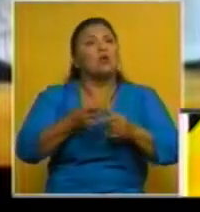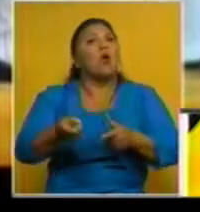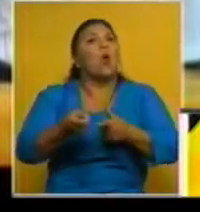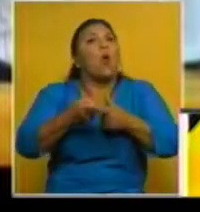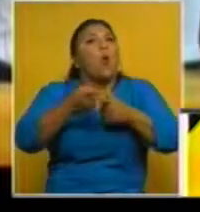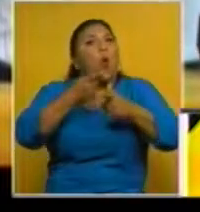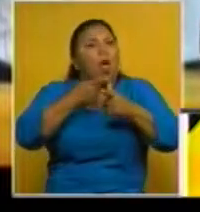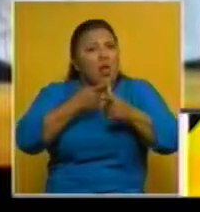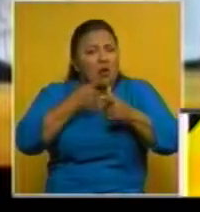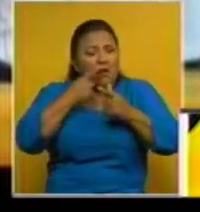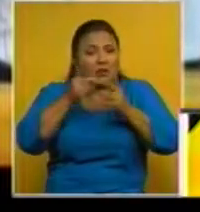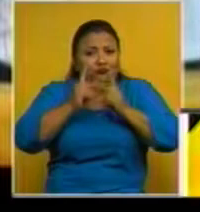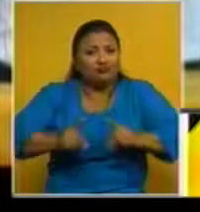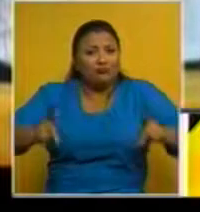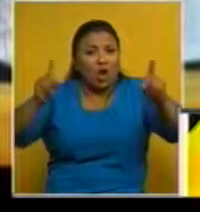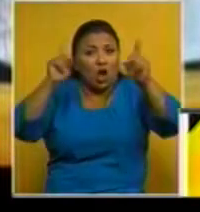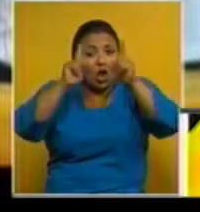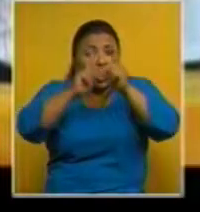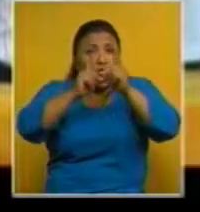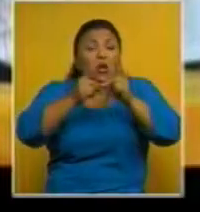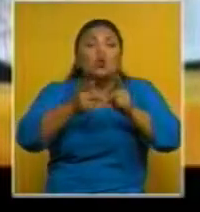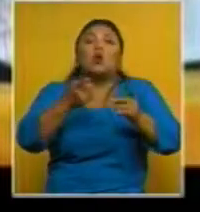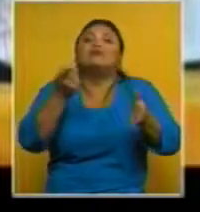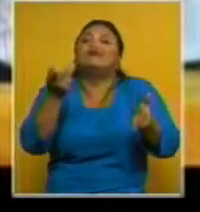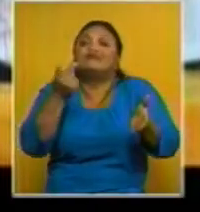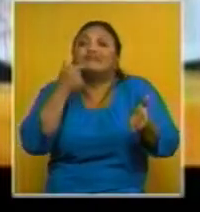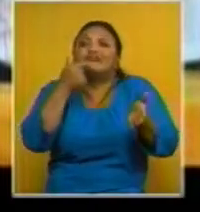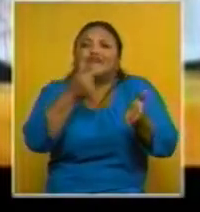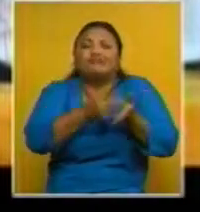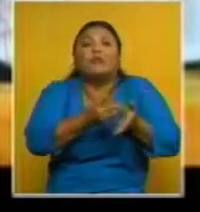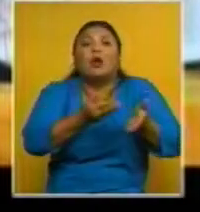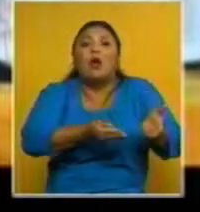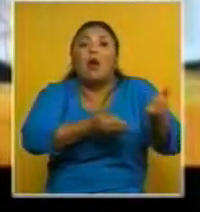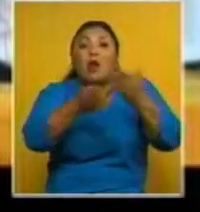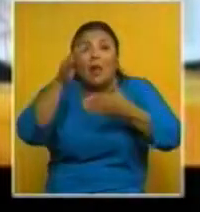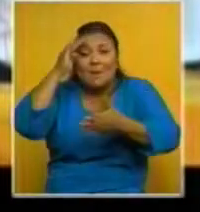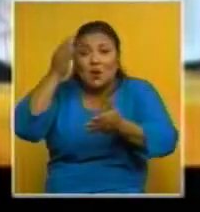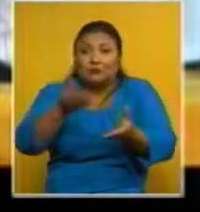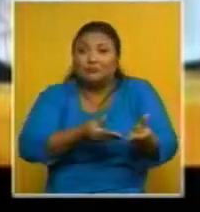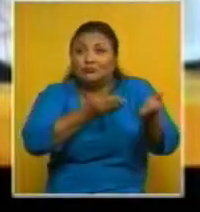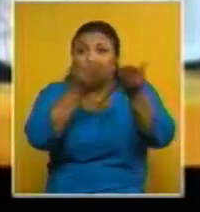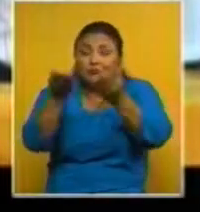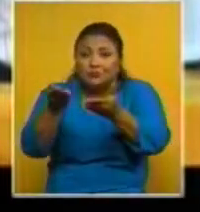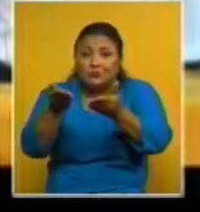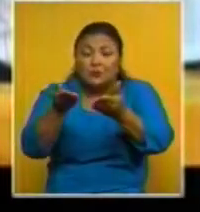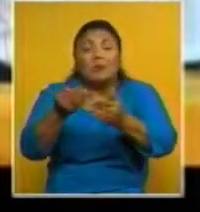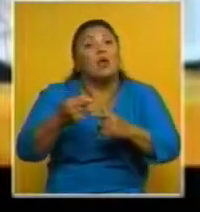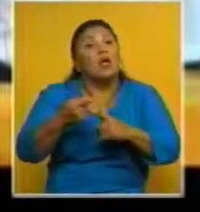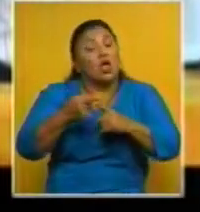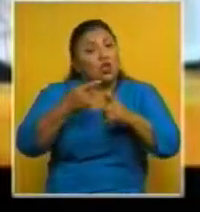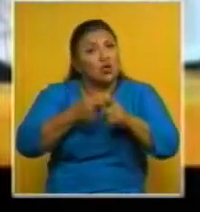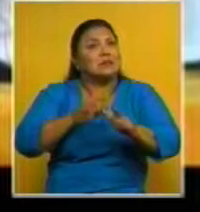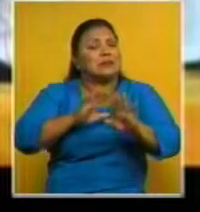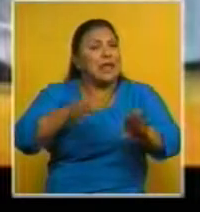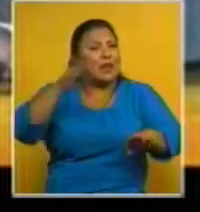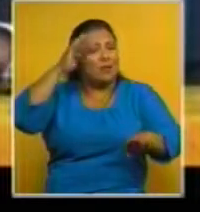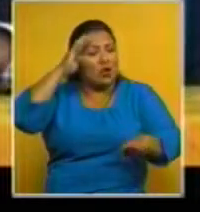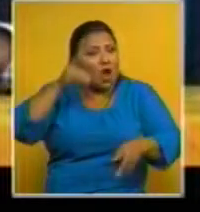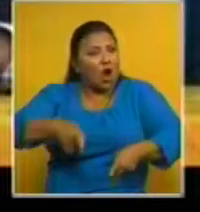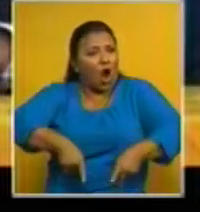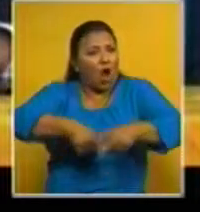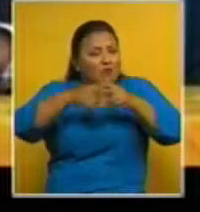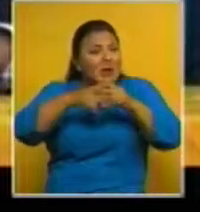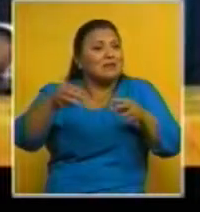se toma esos datos y se los traspasa, por ejemplo, si es del caso, a la policía. Entonces la policía actúa en su